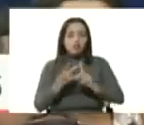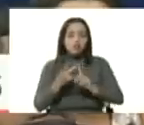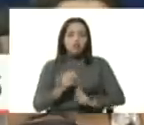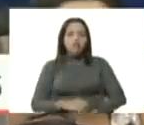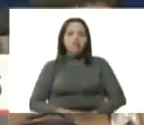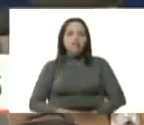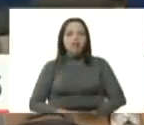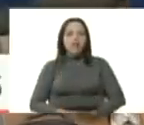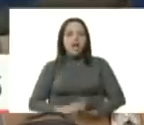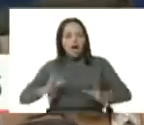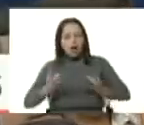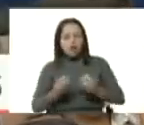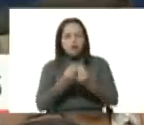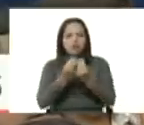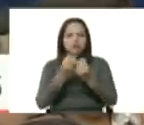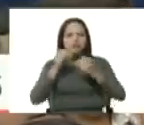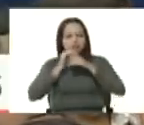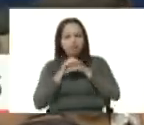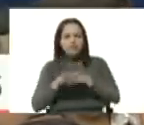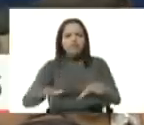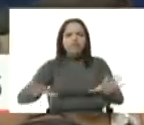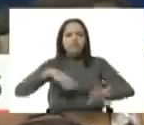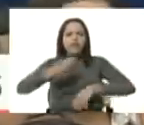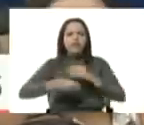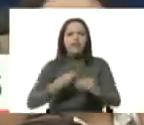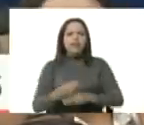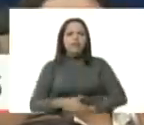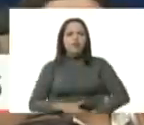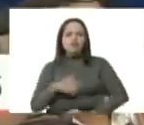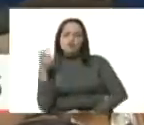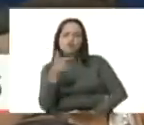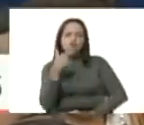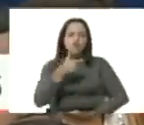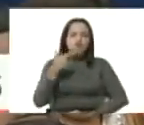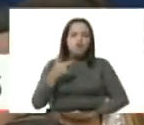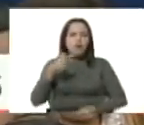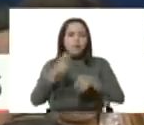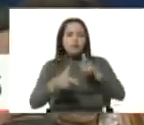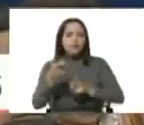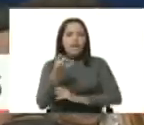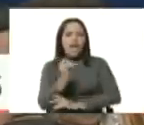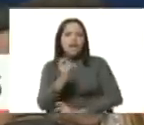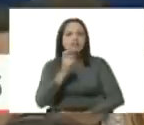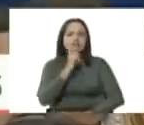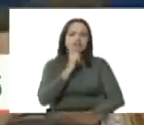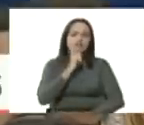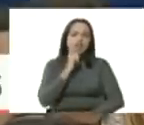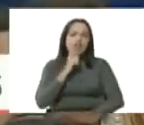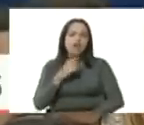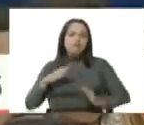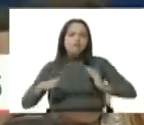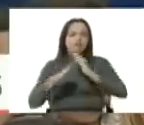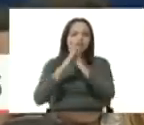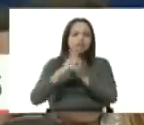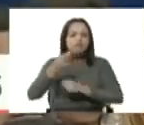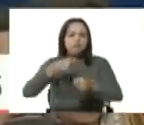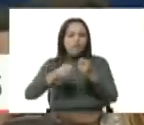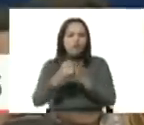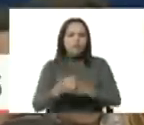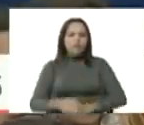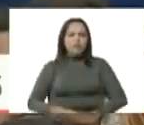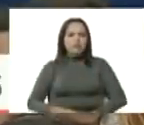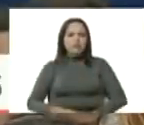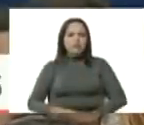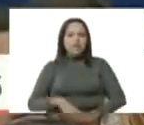acompañar el despliegue que usted ha hecho de la búsqueda de las víctimas de la guerra económica, producto de las sanciones y, bueno, de la